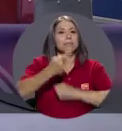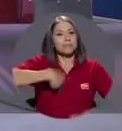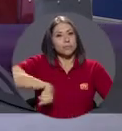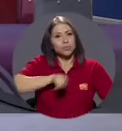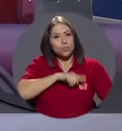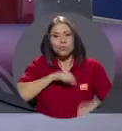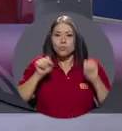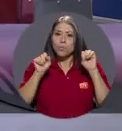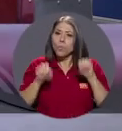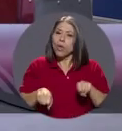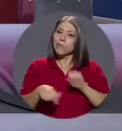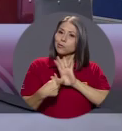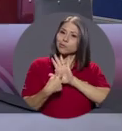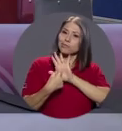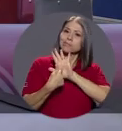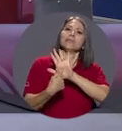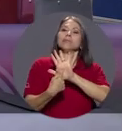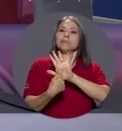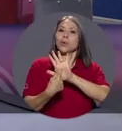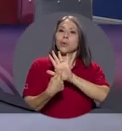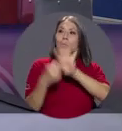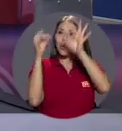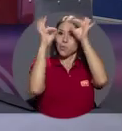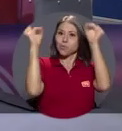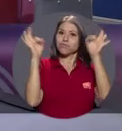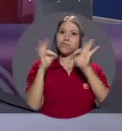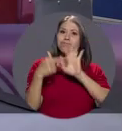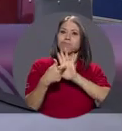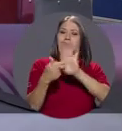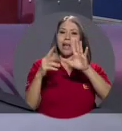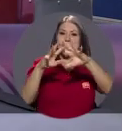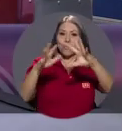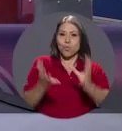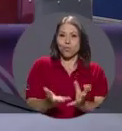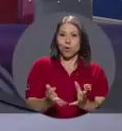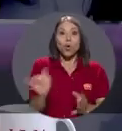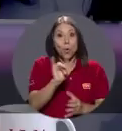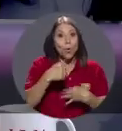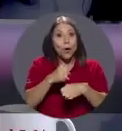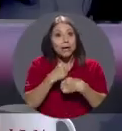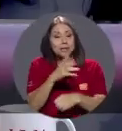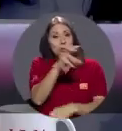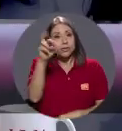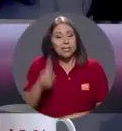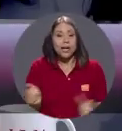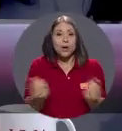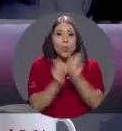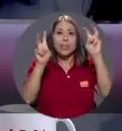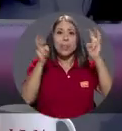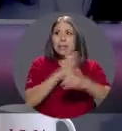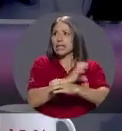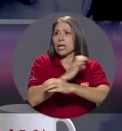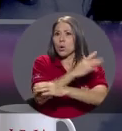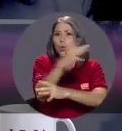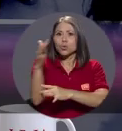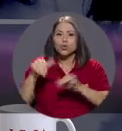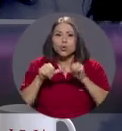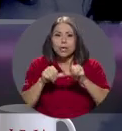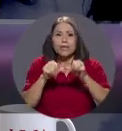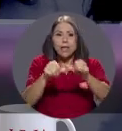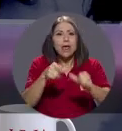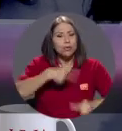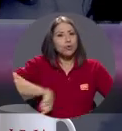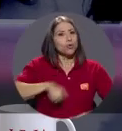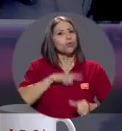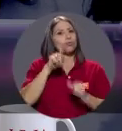nosotros podemos literalmente brillar en el mundo, como Costa Rica ya lo está haciendo con temas de sostenibilidad. Creo que somos